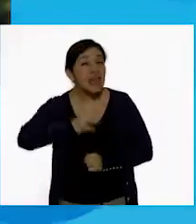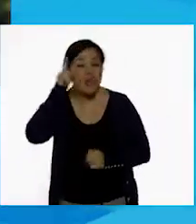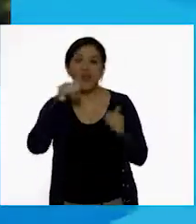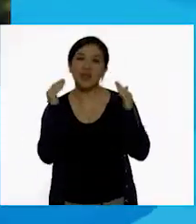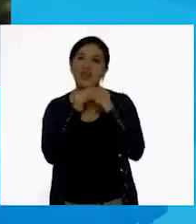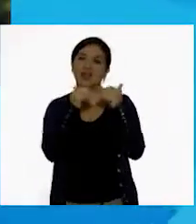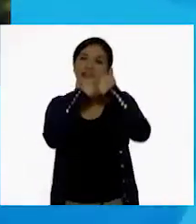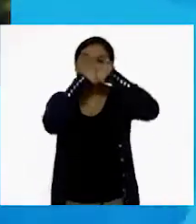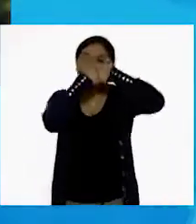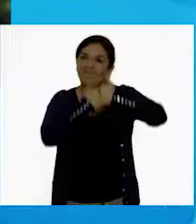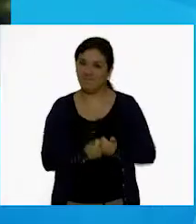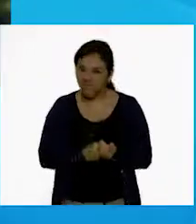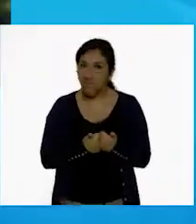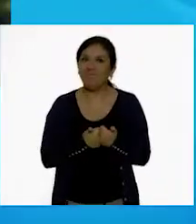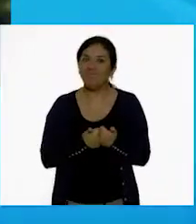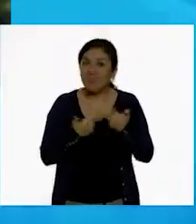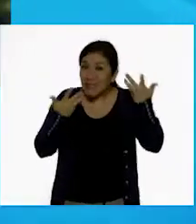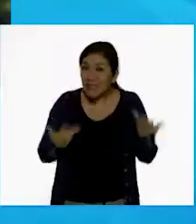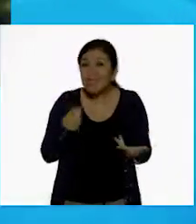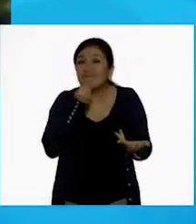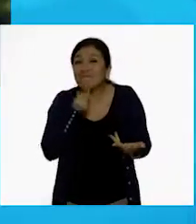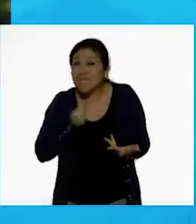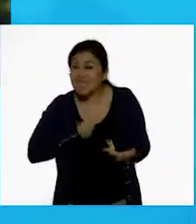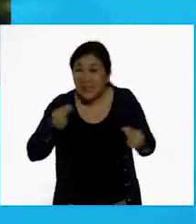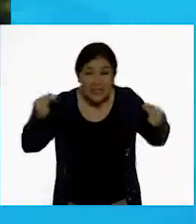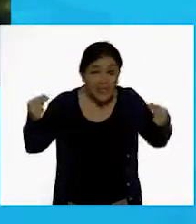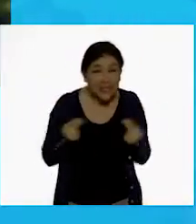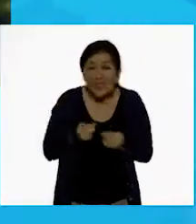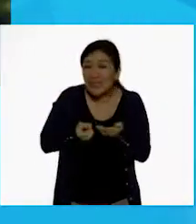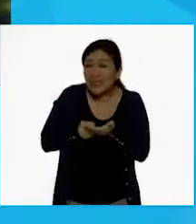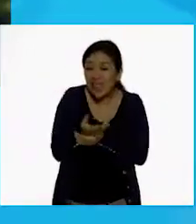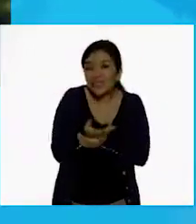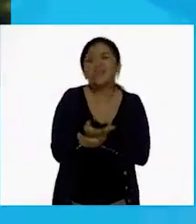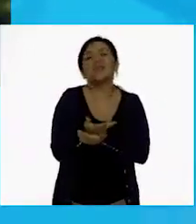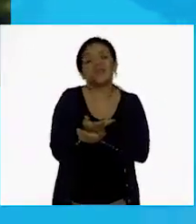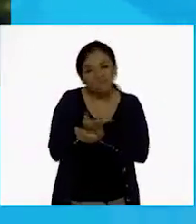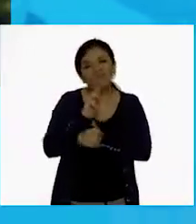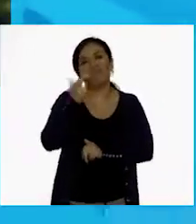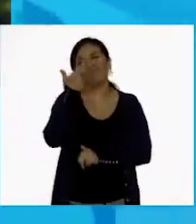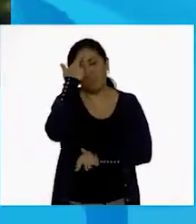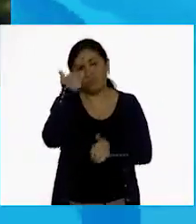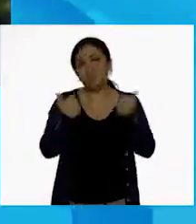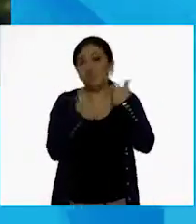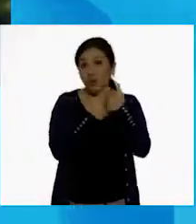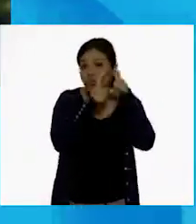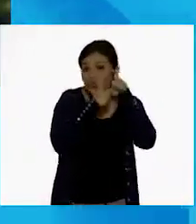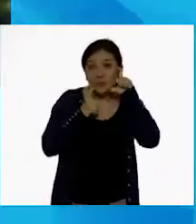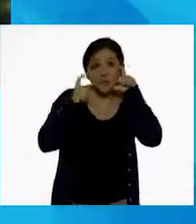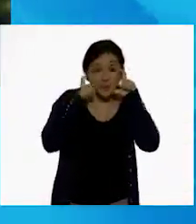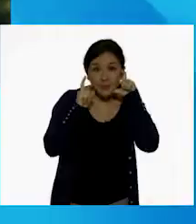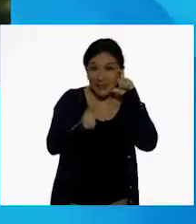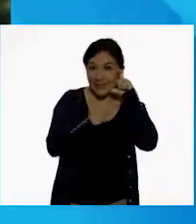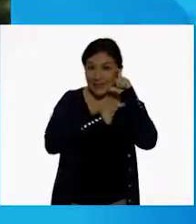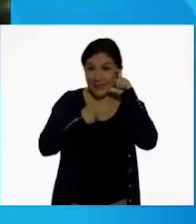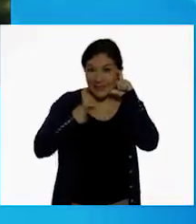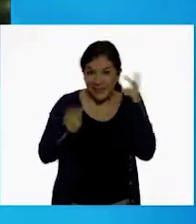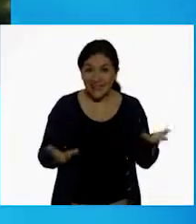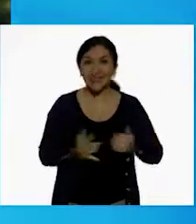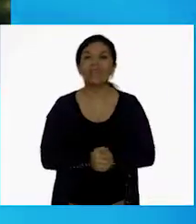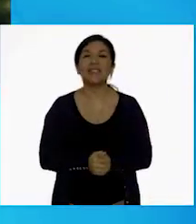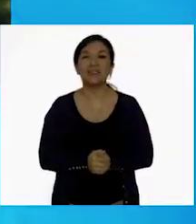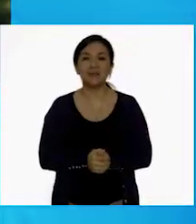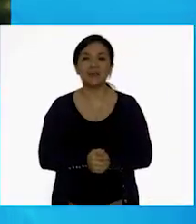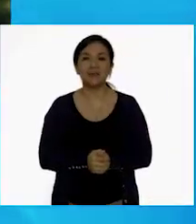no salir de casa a menos que sea muy necesario. Si lo haces, utiliza el